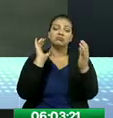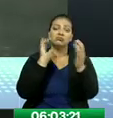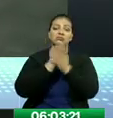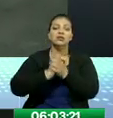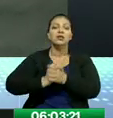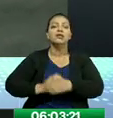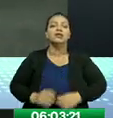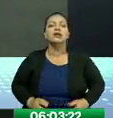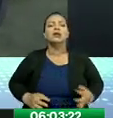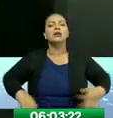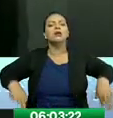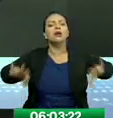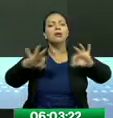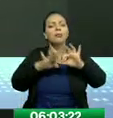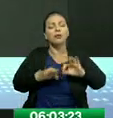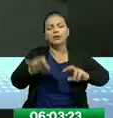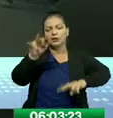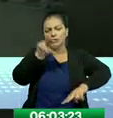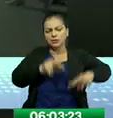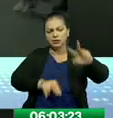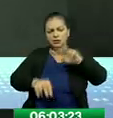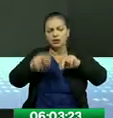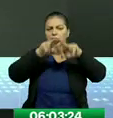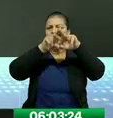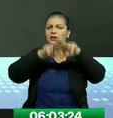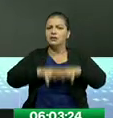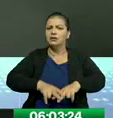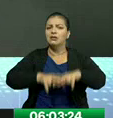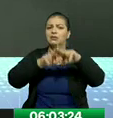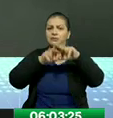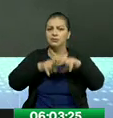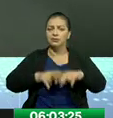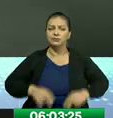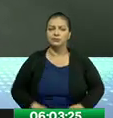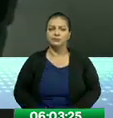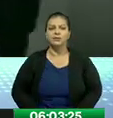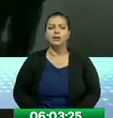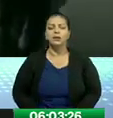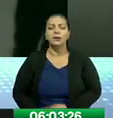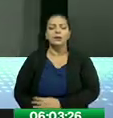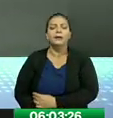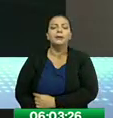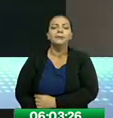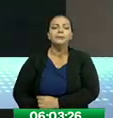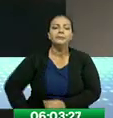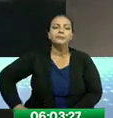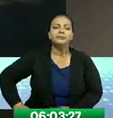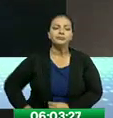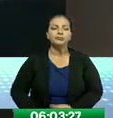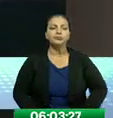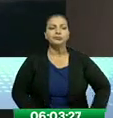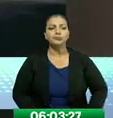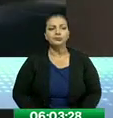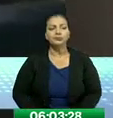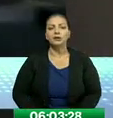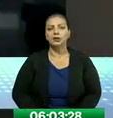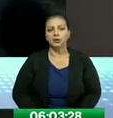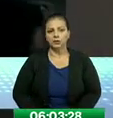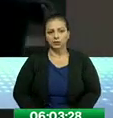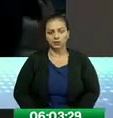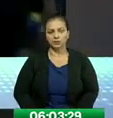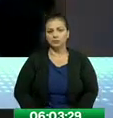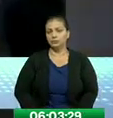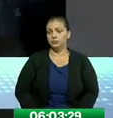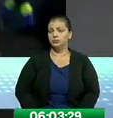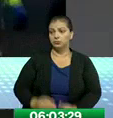periódicamente de estas unidades para que no llegue a pasar ningún tipo de situación. ¿Sabes qué? En algún momento a mí se me quemó un